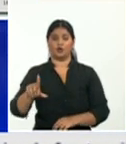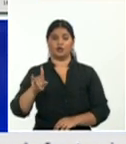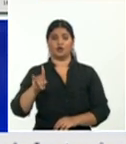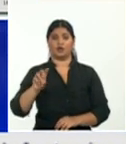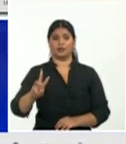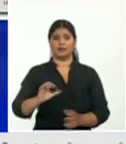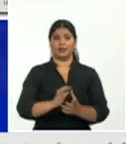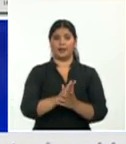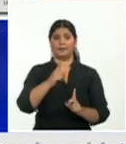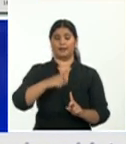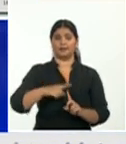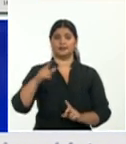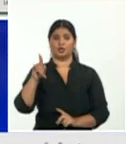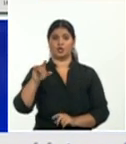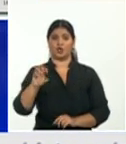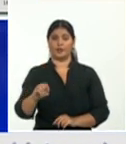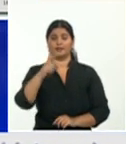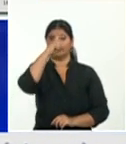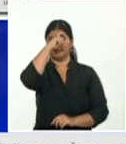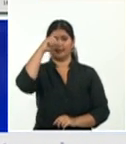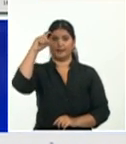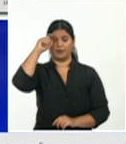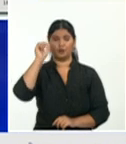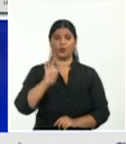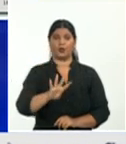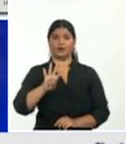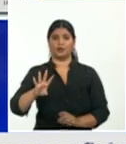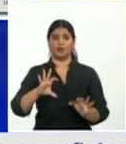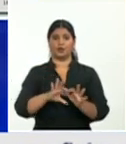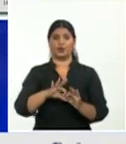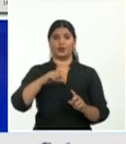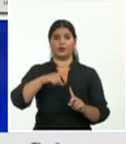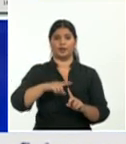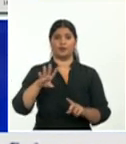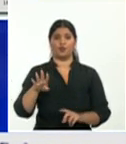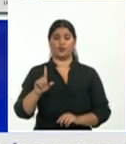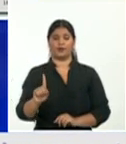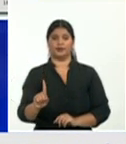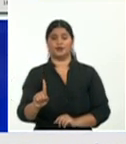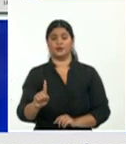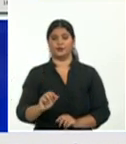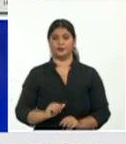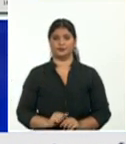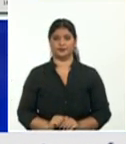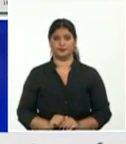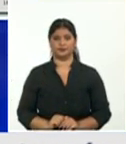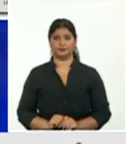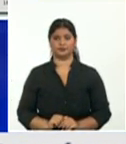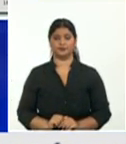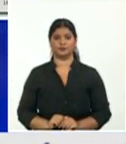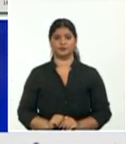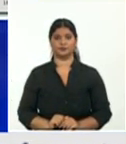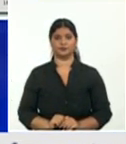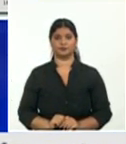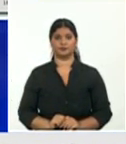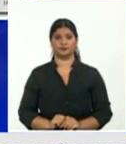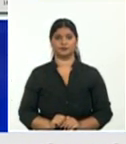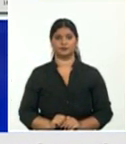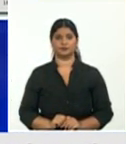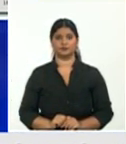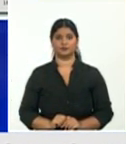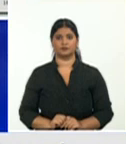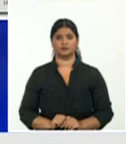Santi Espíritus, 44, Guantánamo, 41, Y Las Tunas, que siempre ha tenido